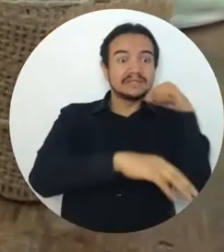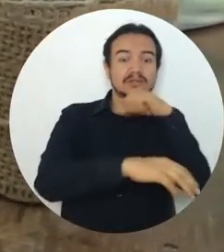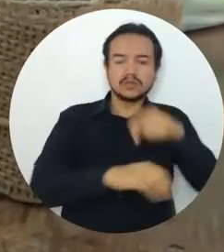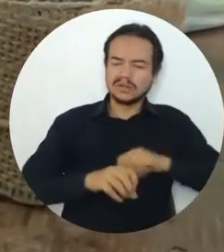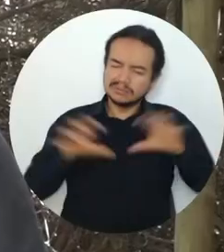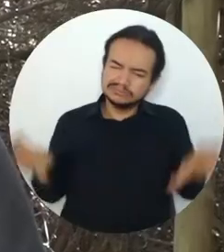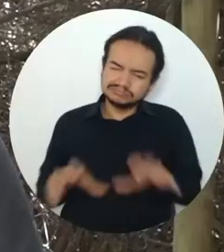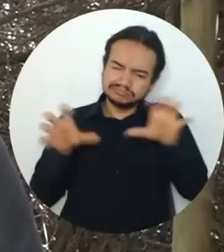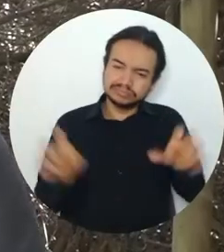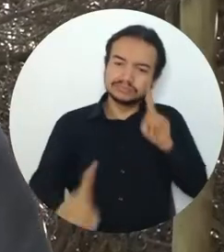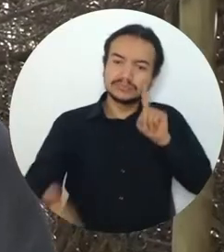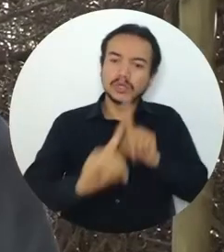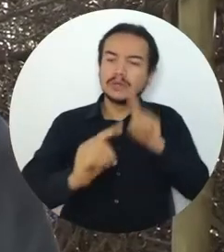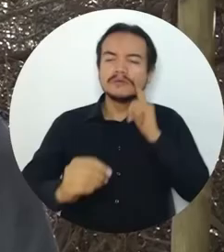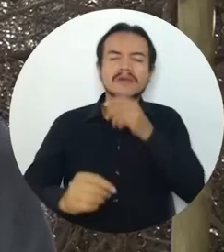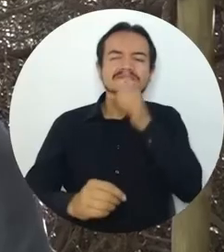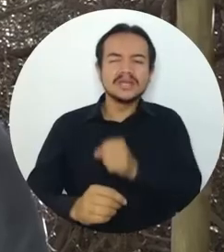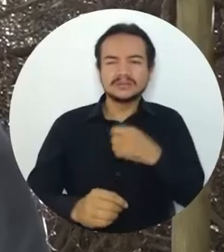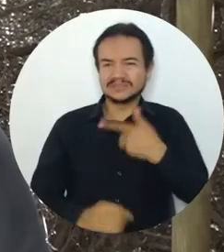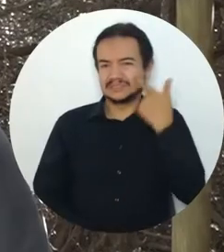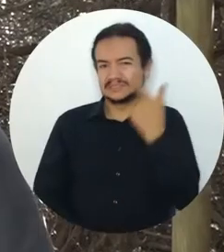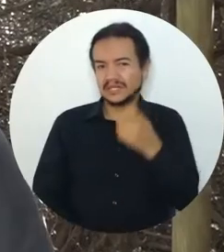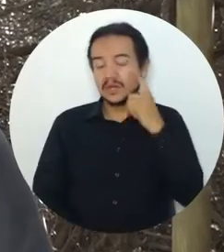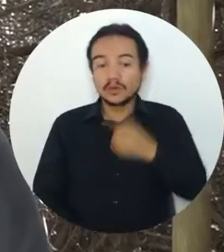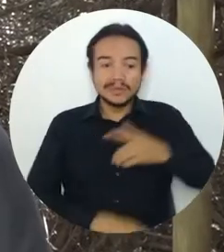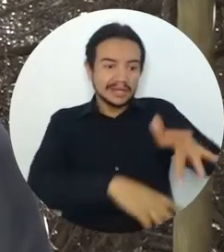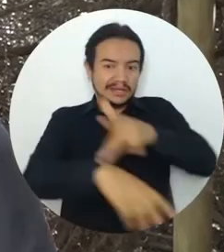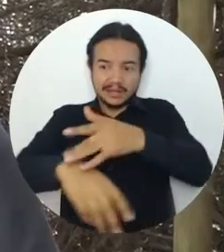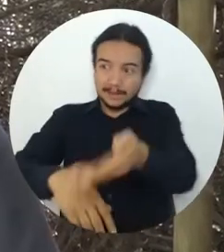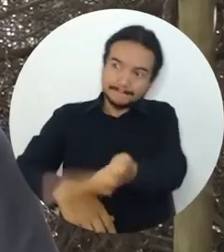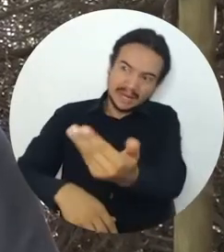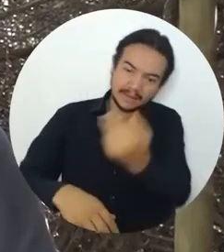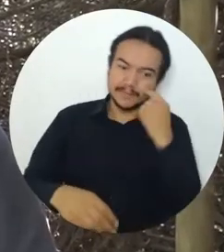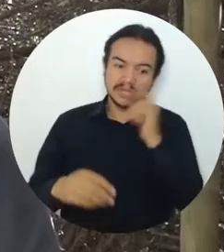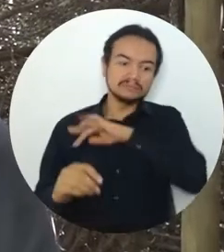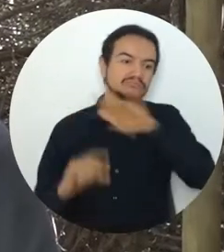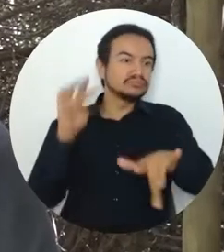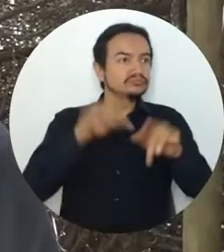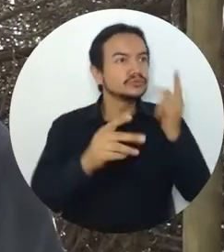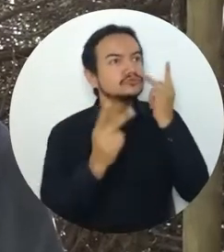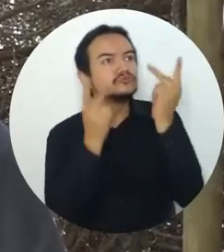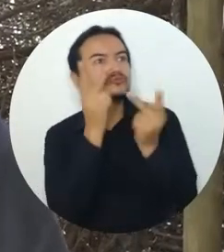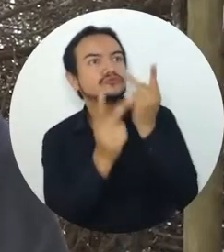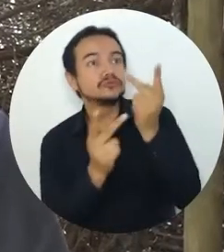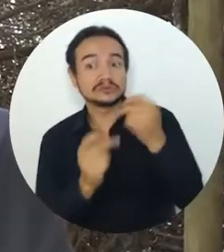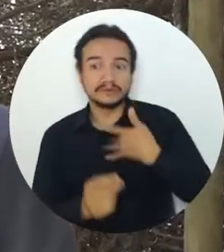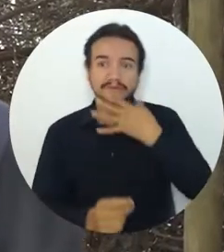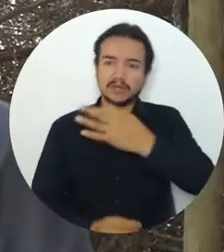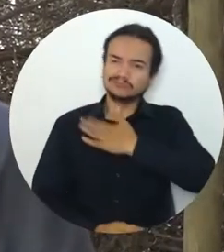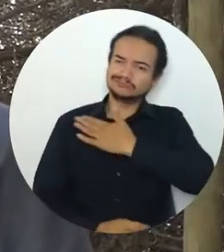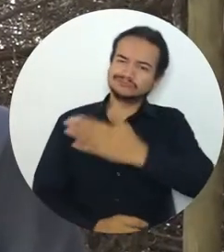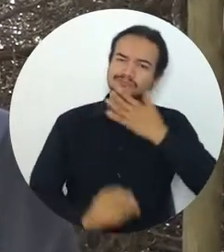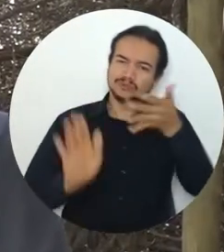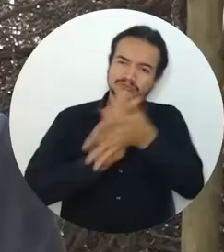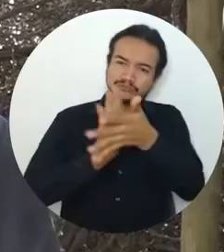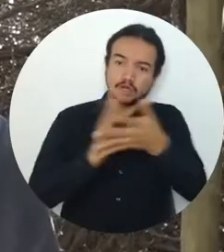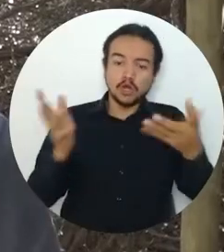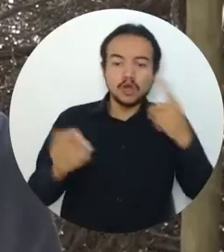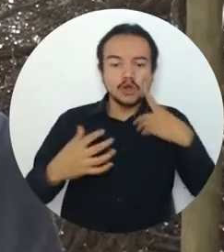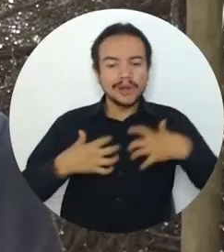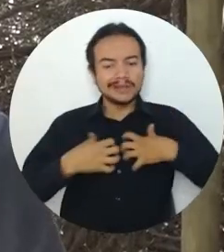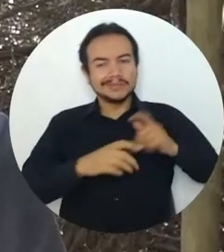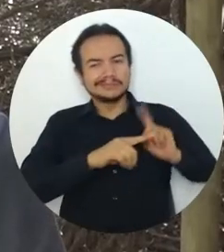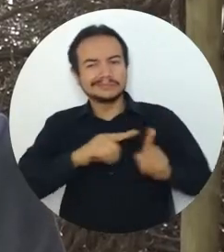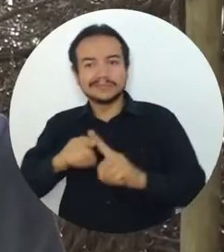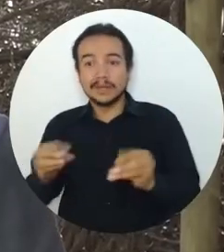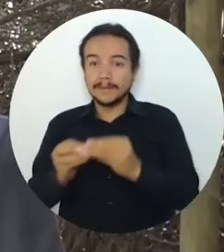verdad es que me ha parecido espectacular el recorrido, el interés de las personas por conocer más sobre este bosque y por supuesto aquí un encantado de hablarles sobre lo que es